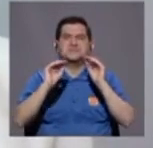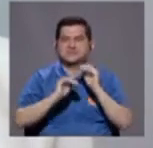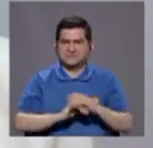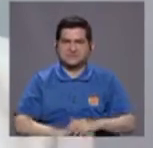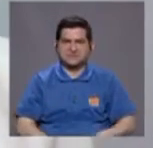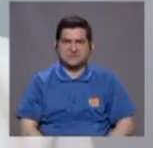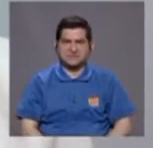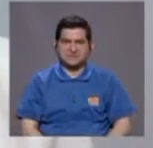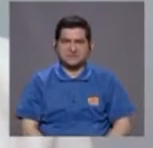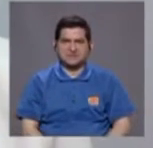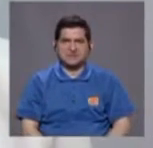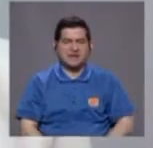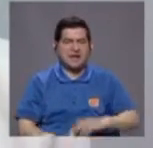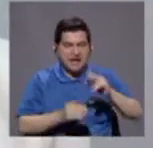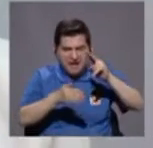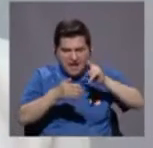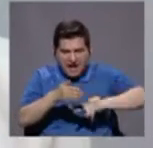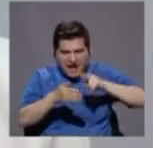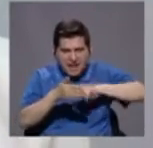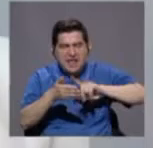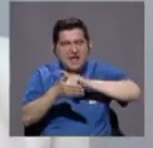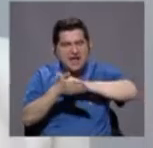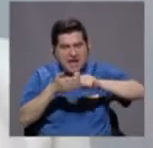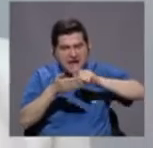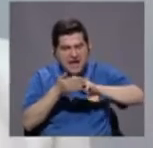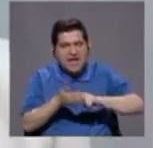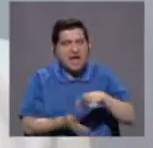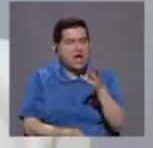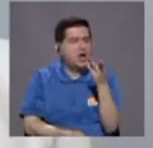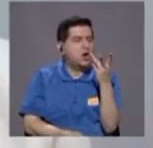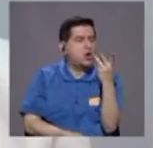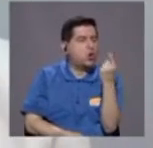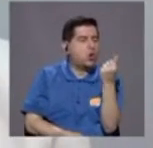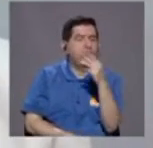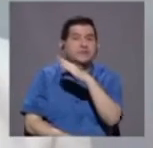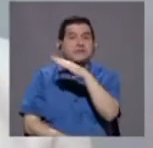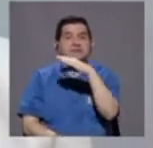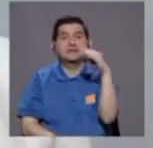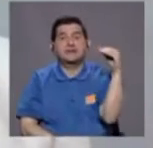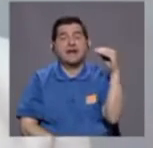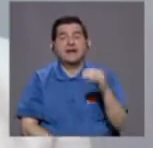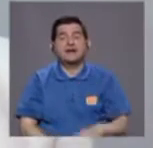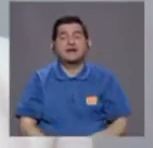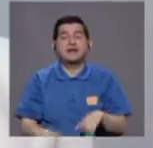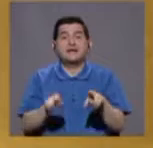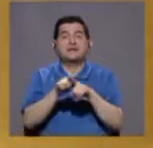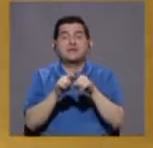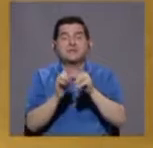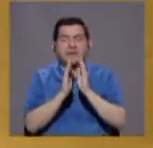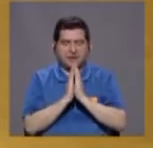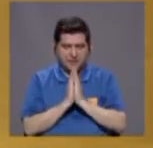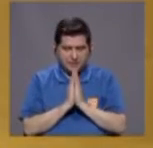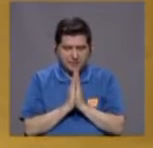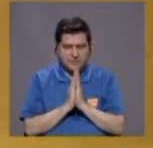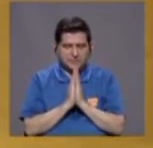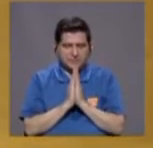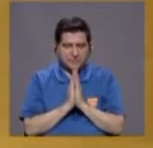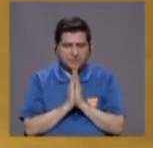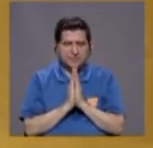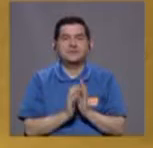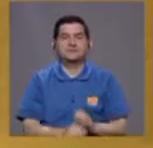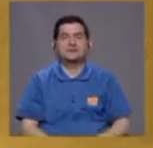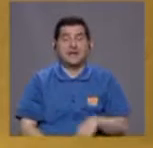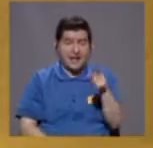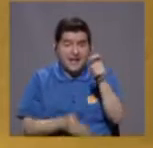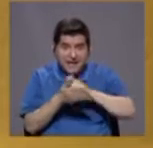a leer, escribir, contar y sobre todo rezar. Eran escuelas